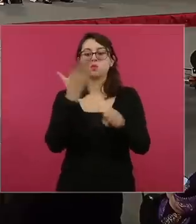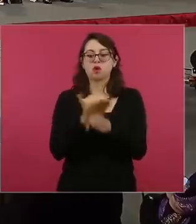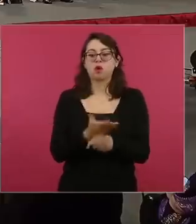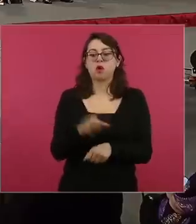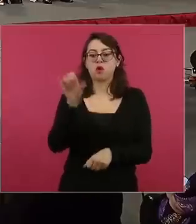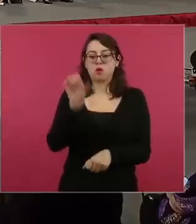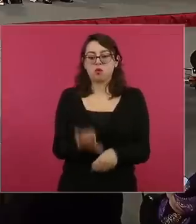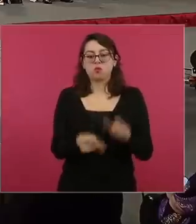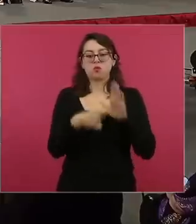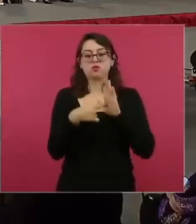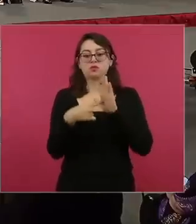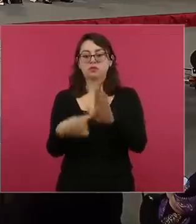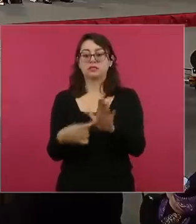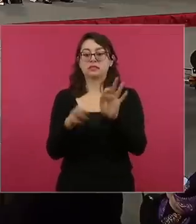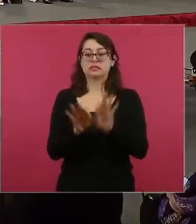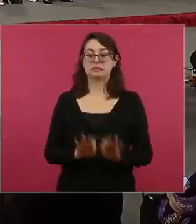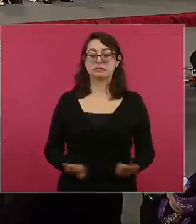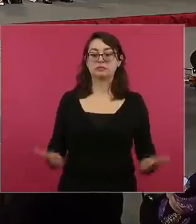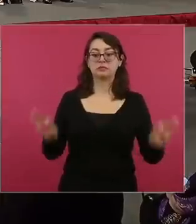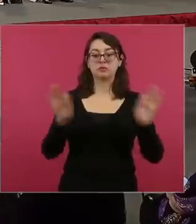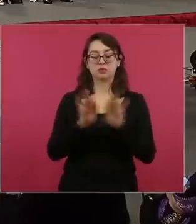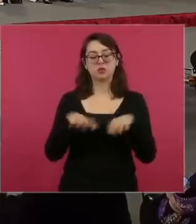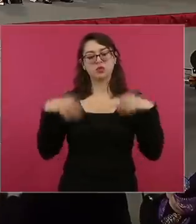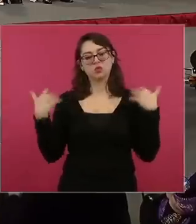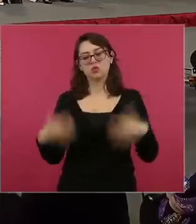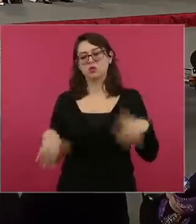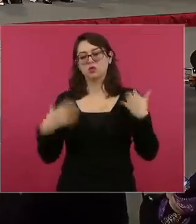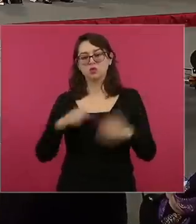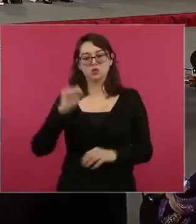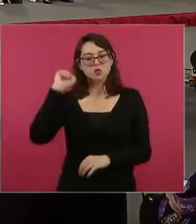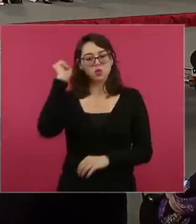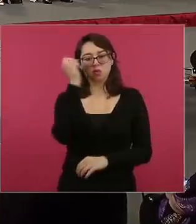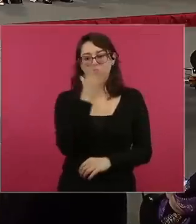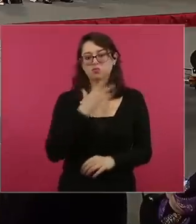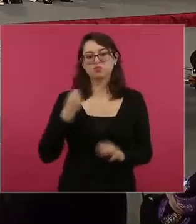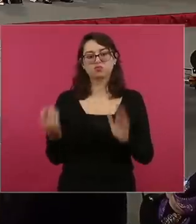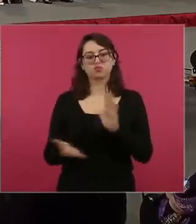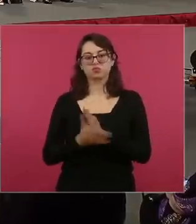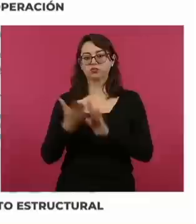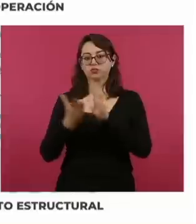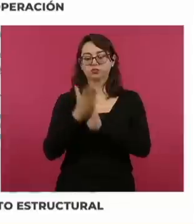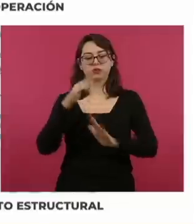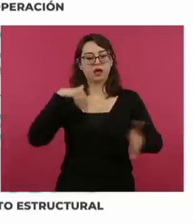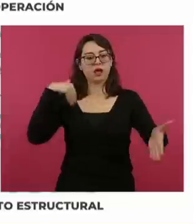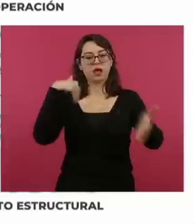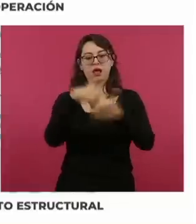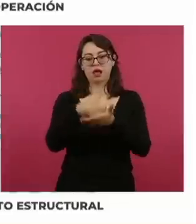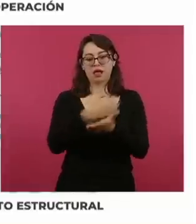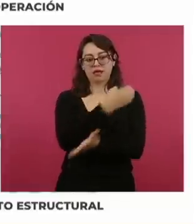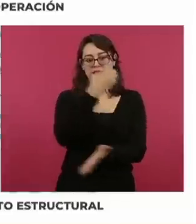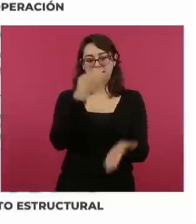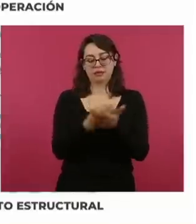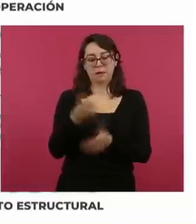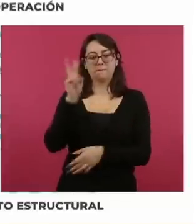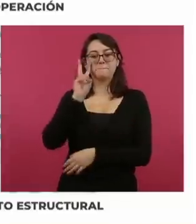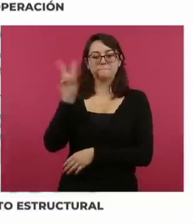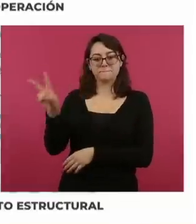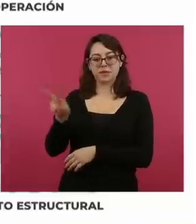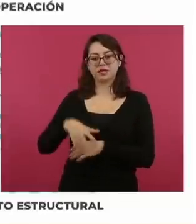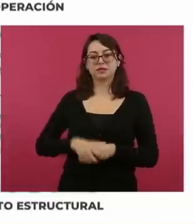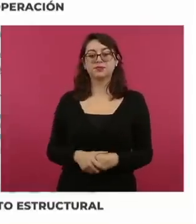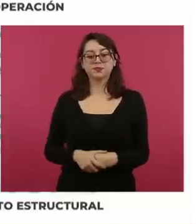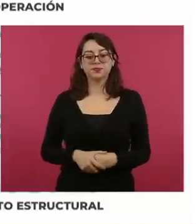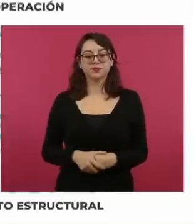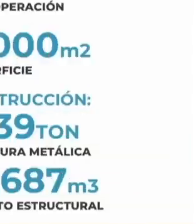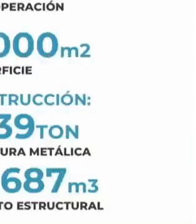importante de esta magnífica obra, que es la Estación de Tulum, donde tenemos más de